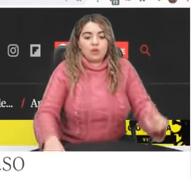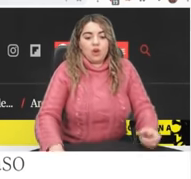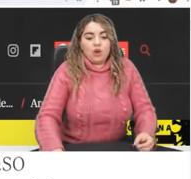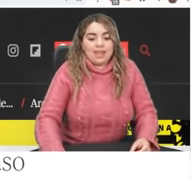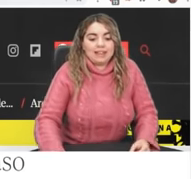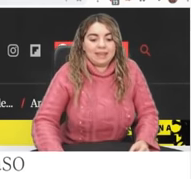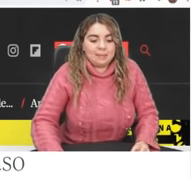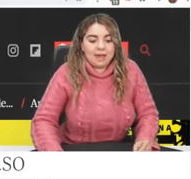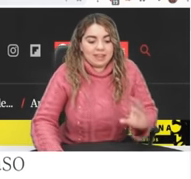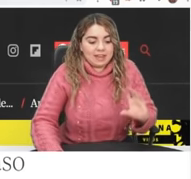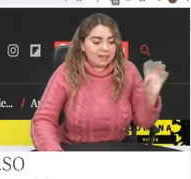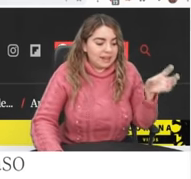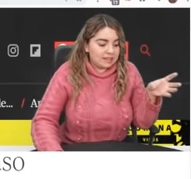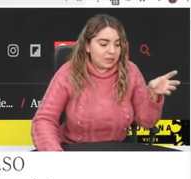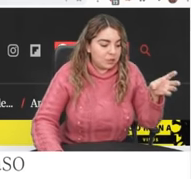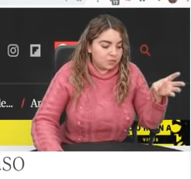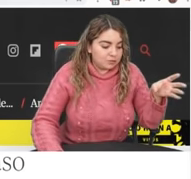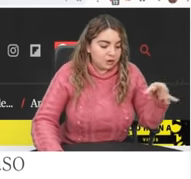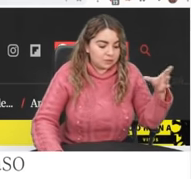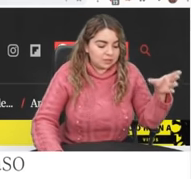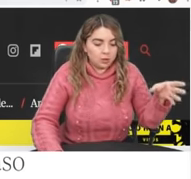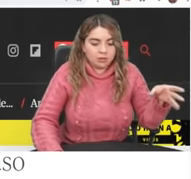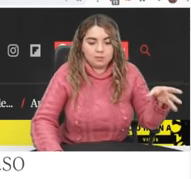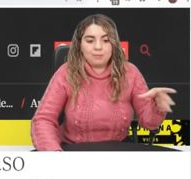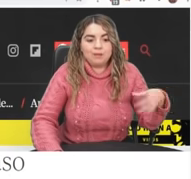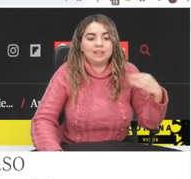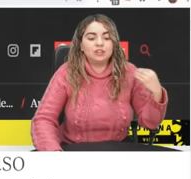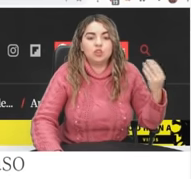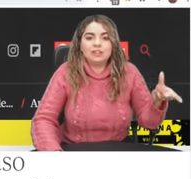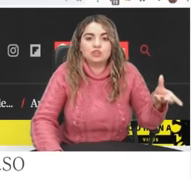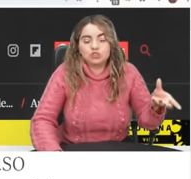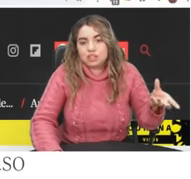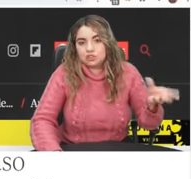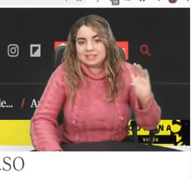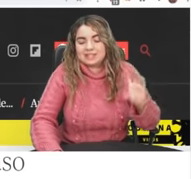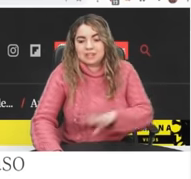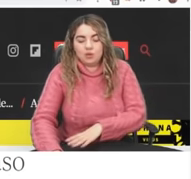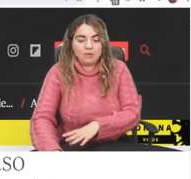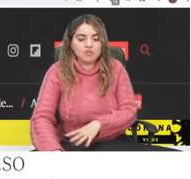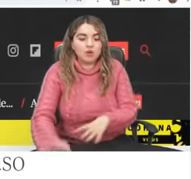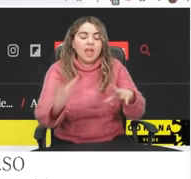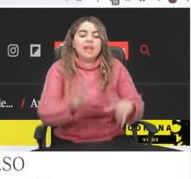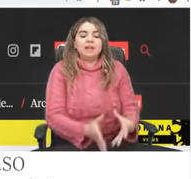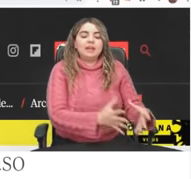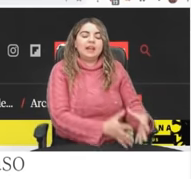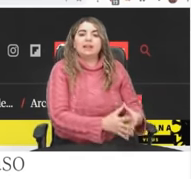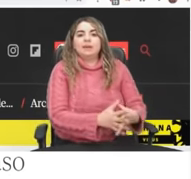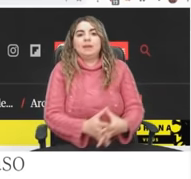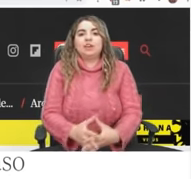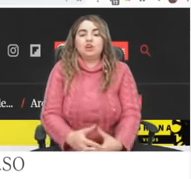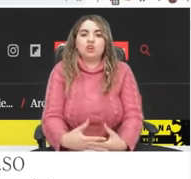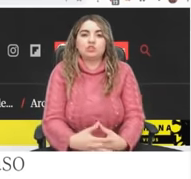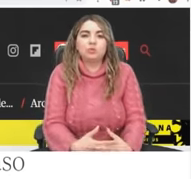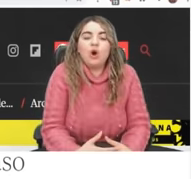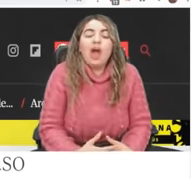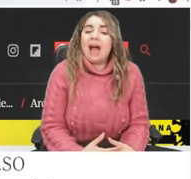pues todo el tema del general Salvador Cienfuegos, esta nota diplomática, todo el descontento que se ha estado viviendo y la manera en la que